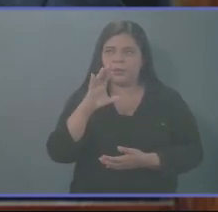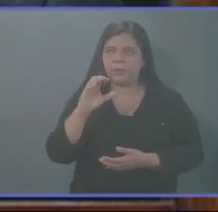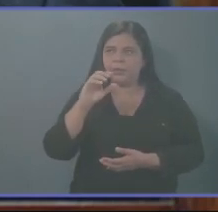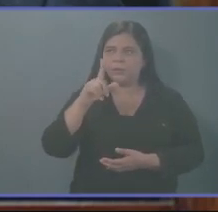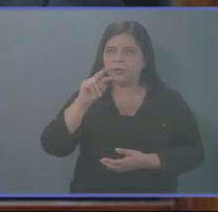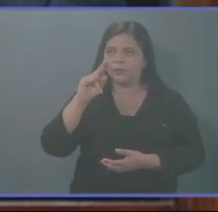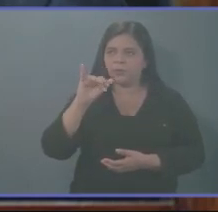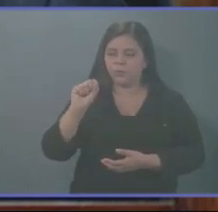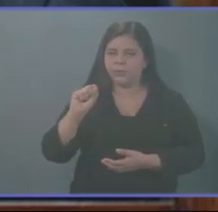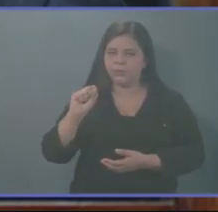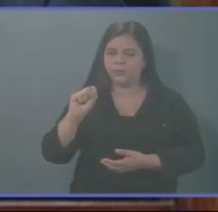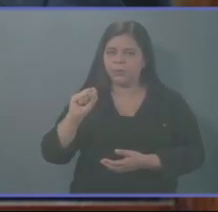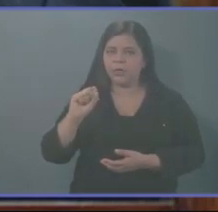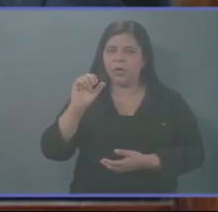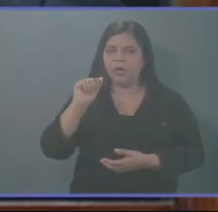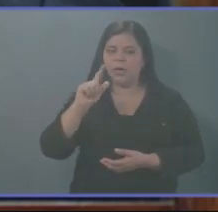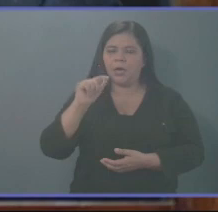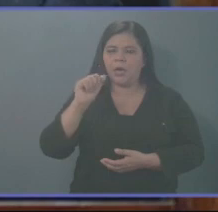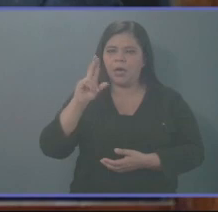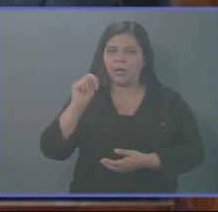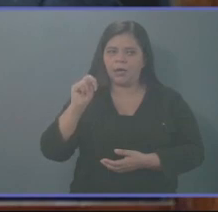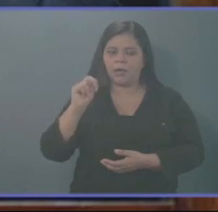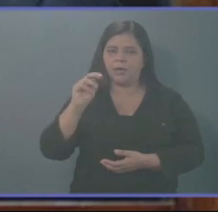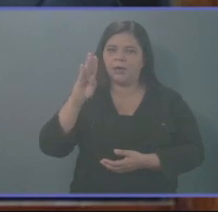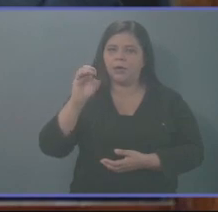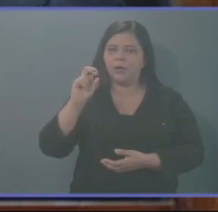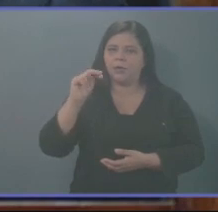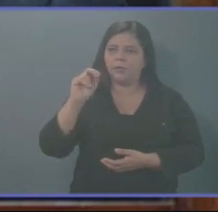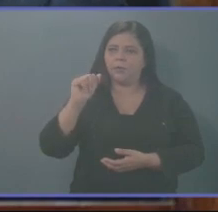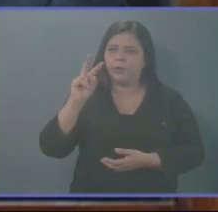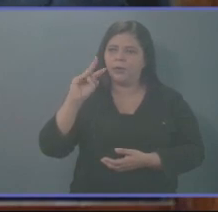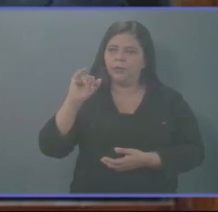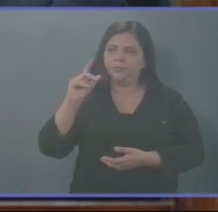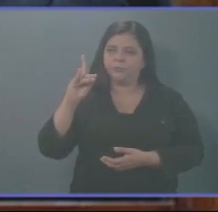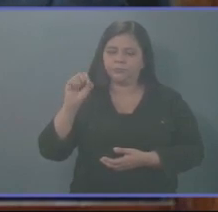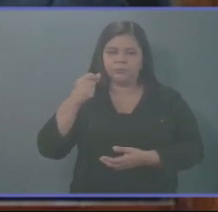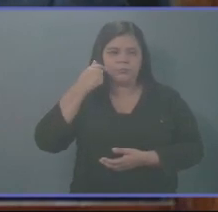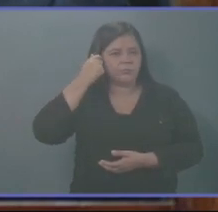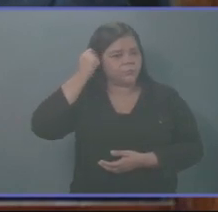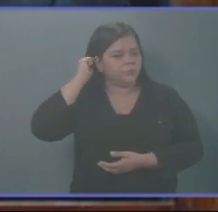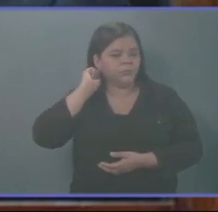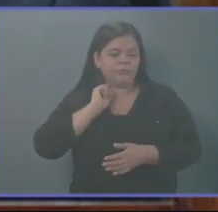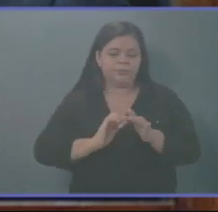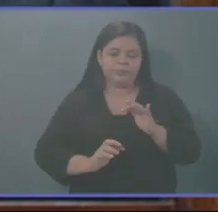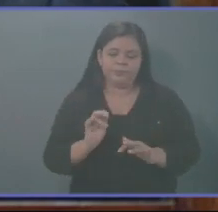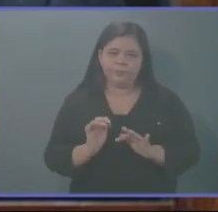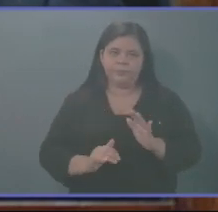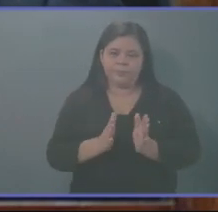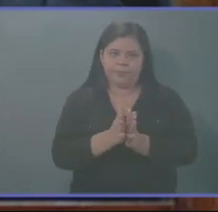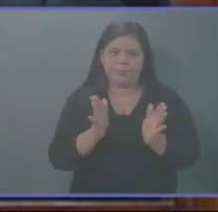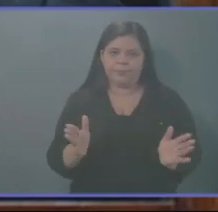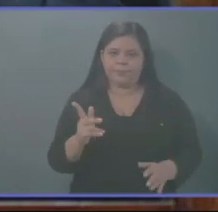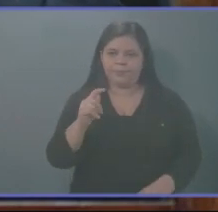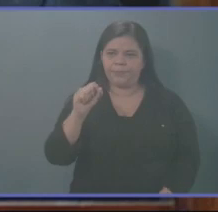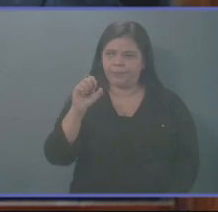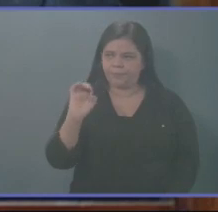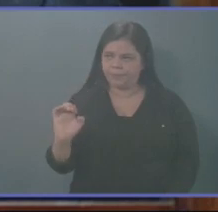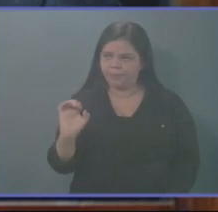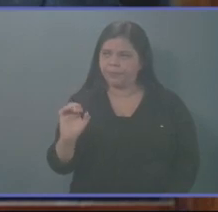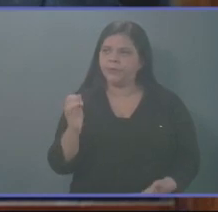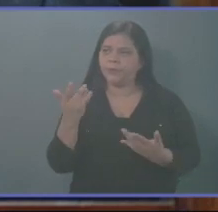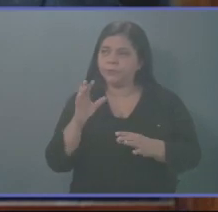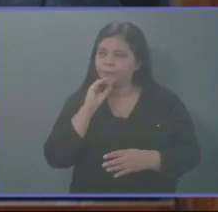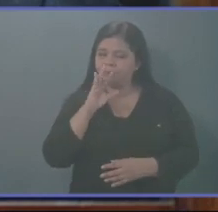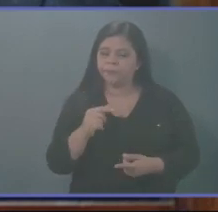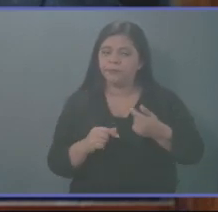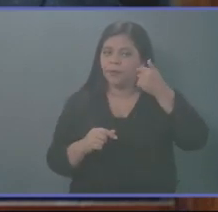Luis Alán Benavides Monterrosa, secretario general del Tribunal Supremo Electoral, en el cual hace constar que el